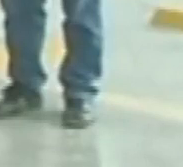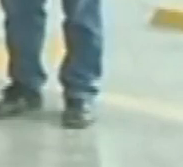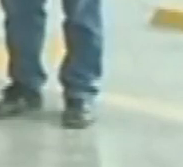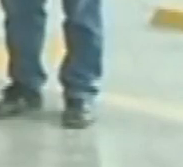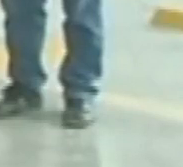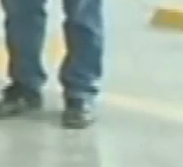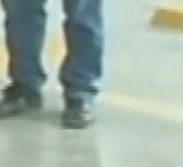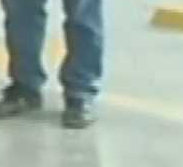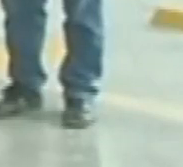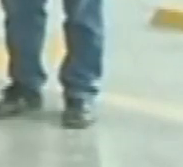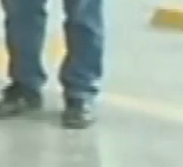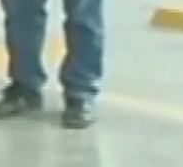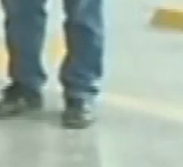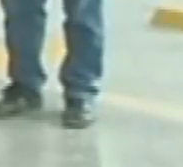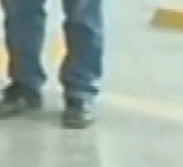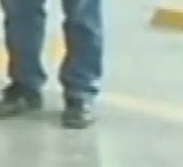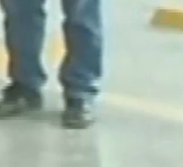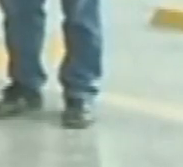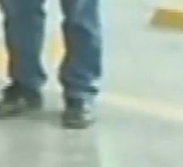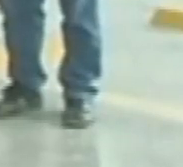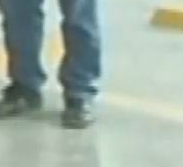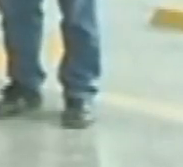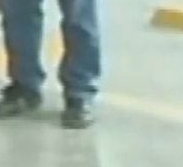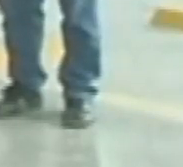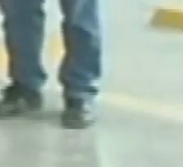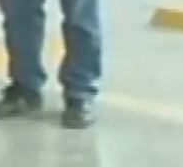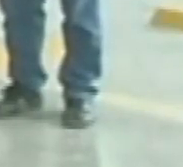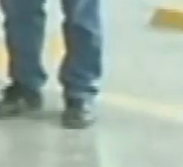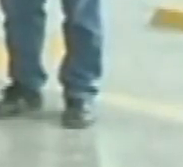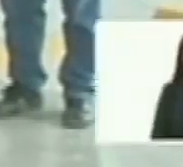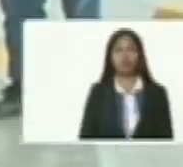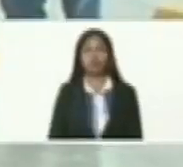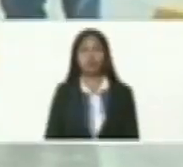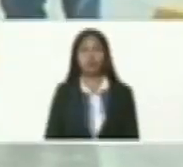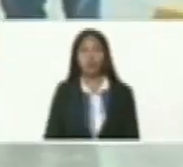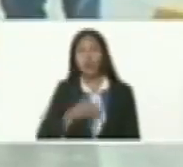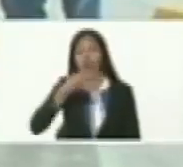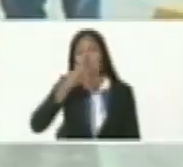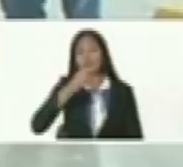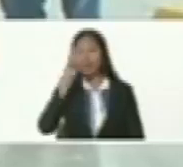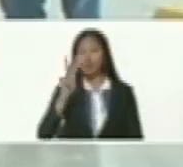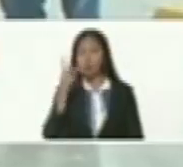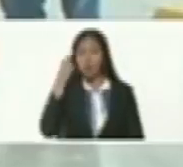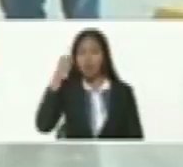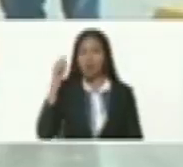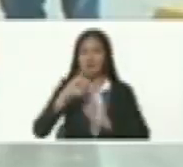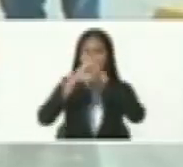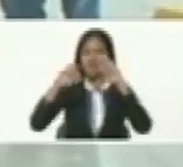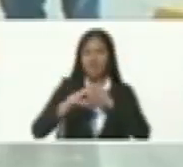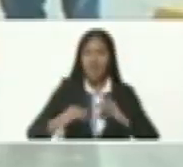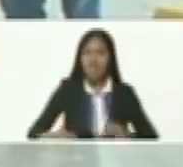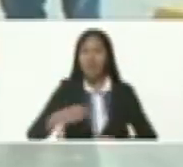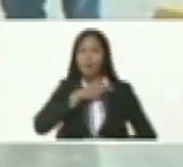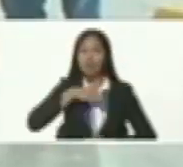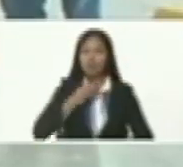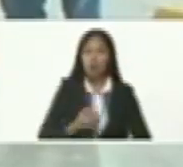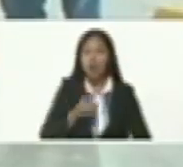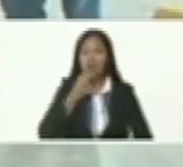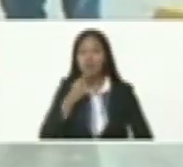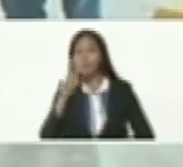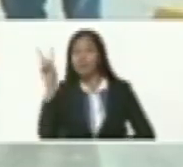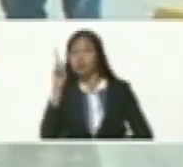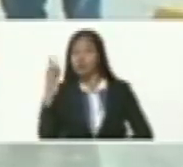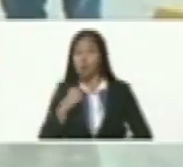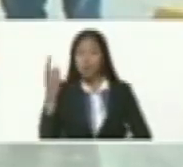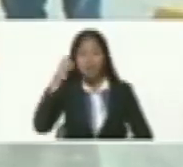Buenas tardes, Venezuela. Estamos aquí en La Guaira, un día muy feliz para la misión Venezuela Bella